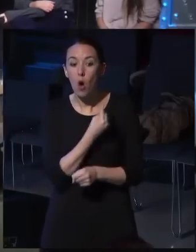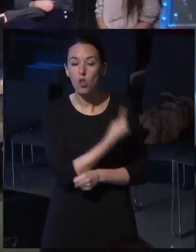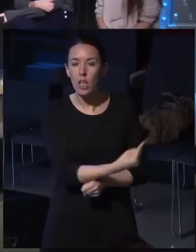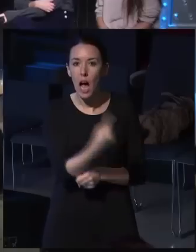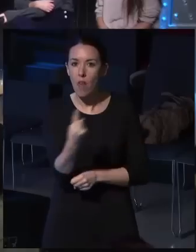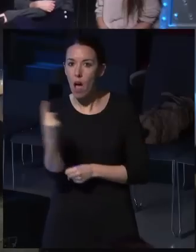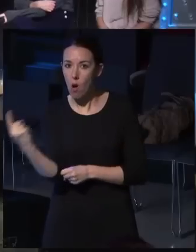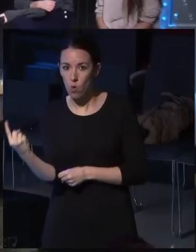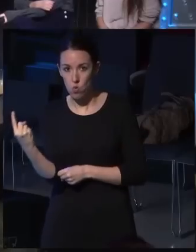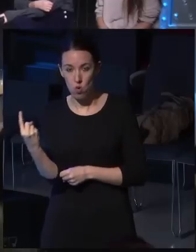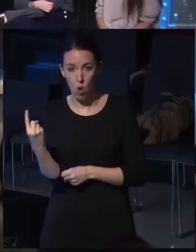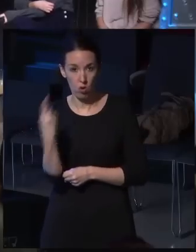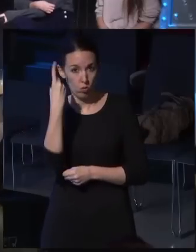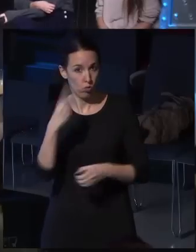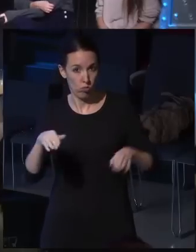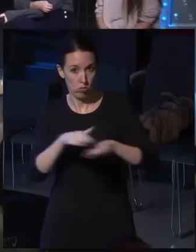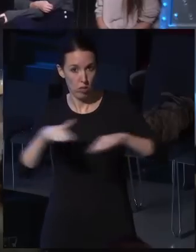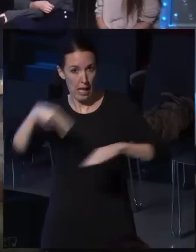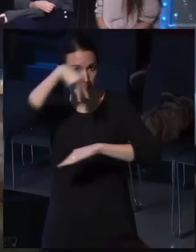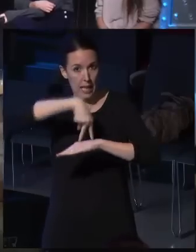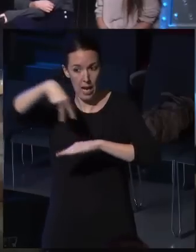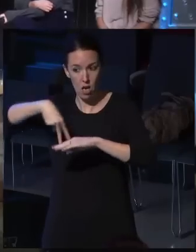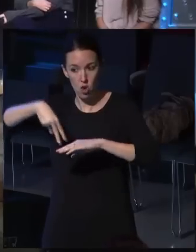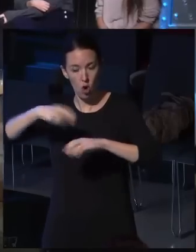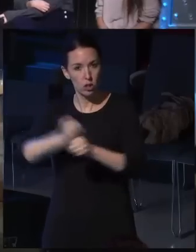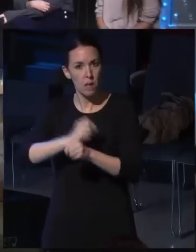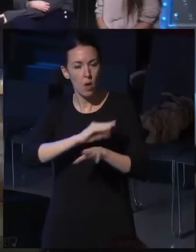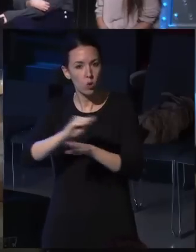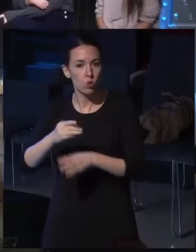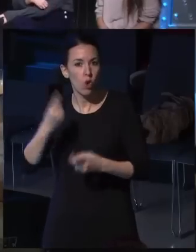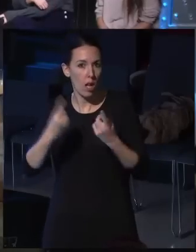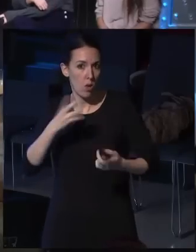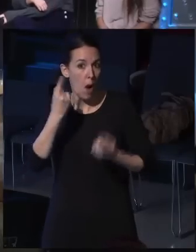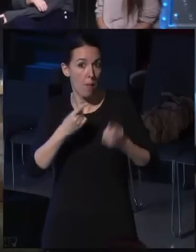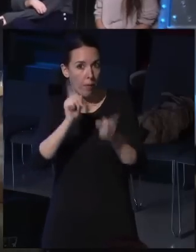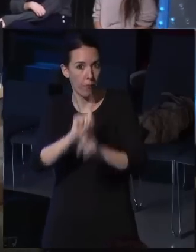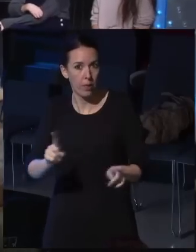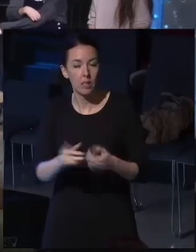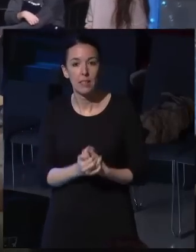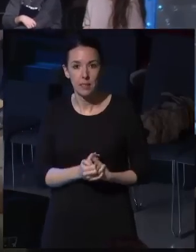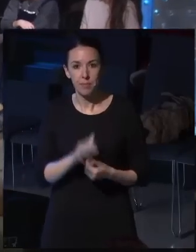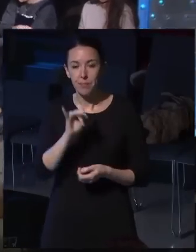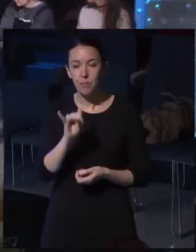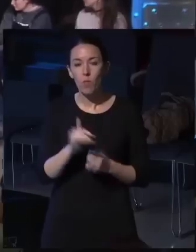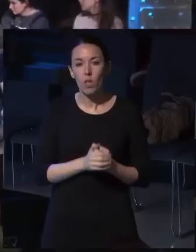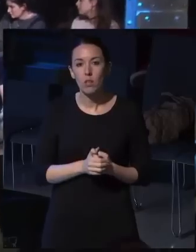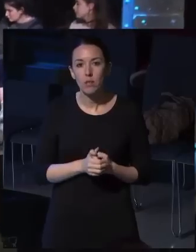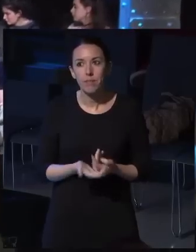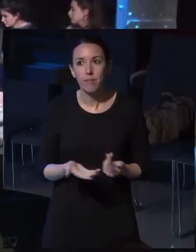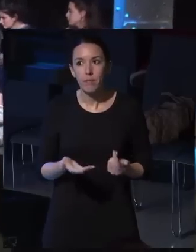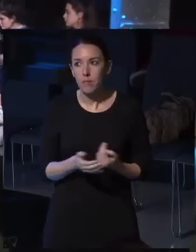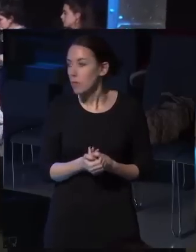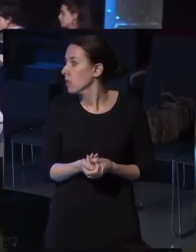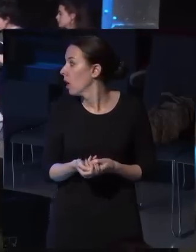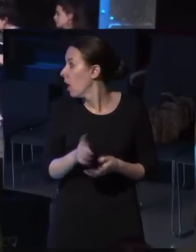músico en un escenario y que hay veces que no se nota. Sí, hicimos nosotros, o sea, hablando un